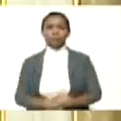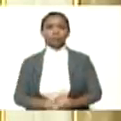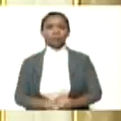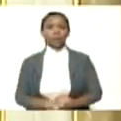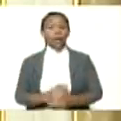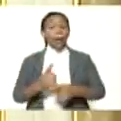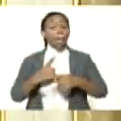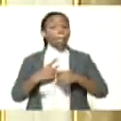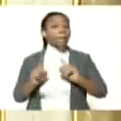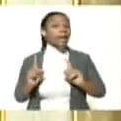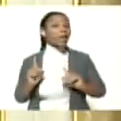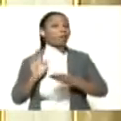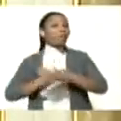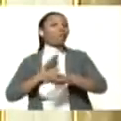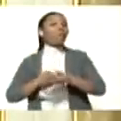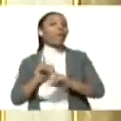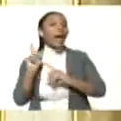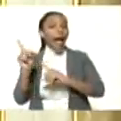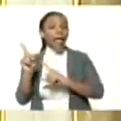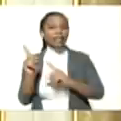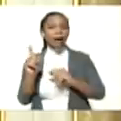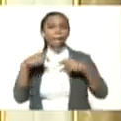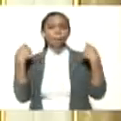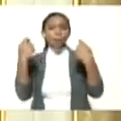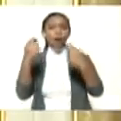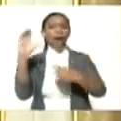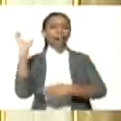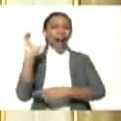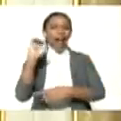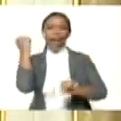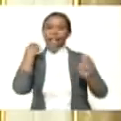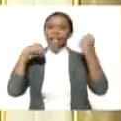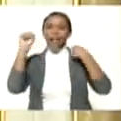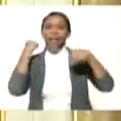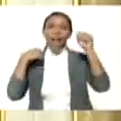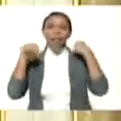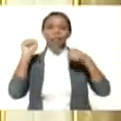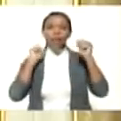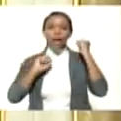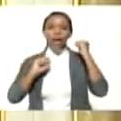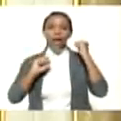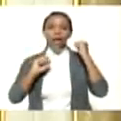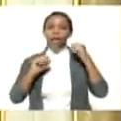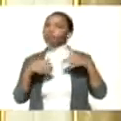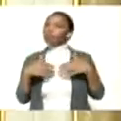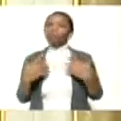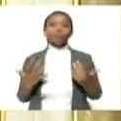Pero resulta que ese abstencionismo popular caraqueño rebelde fue